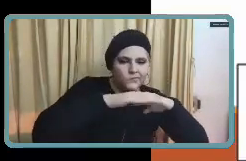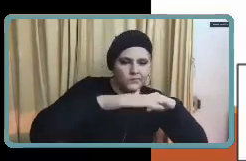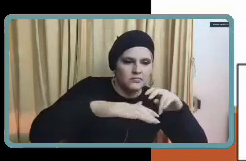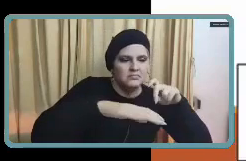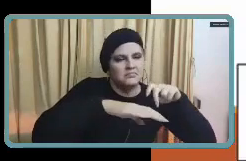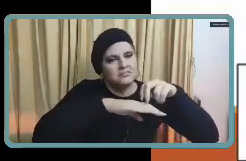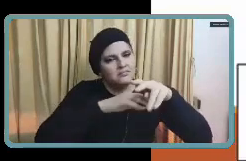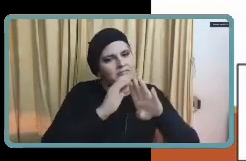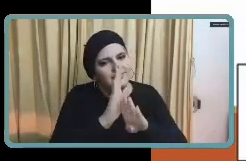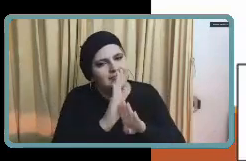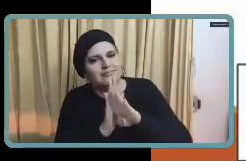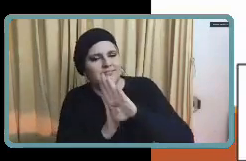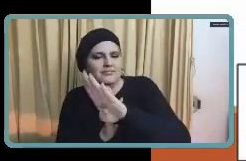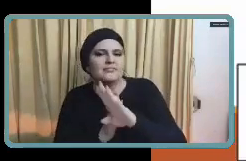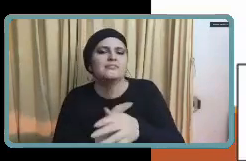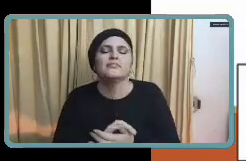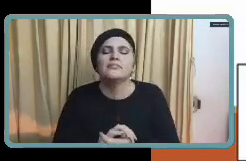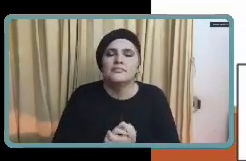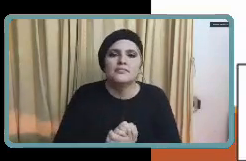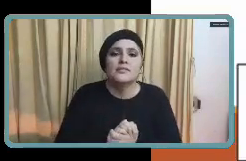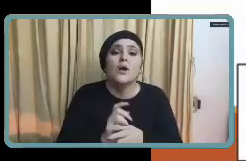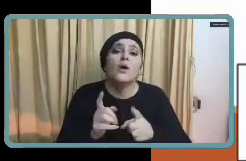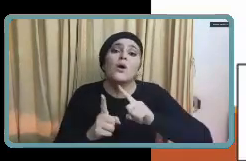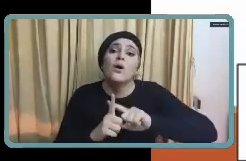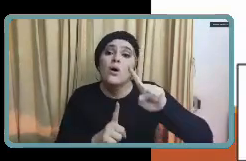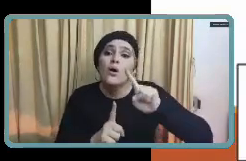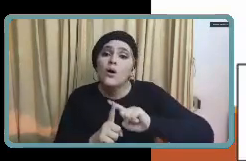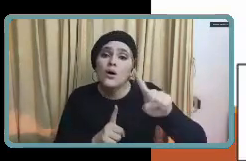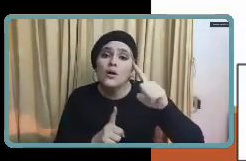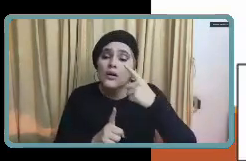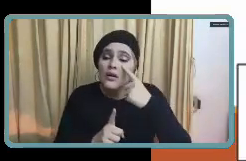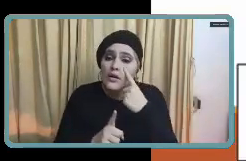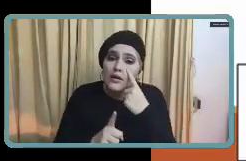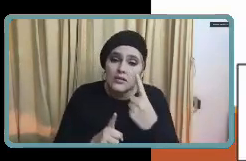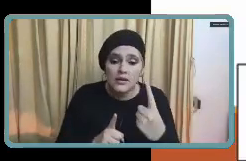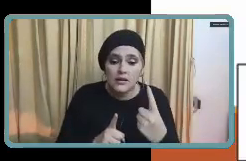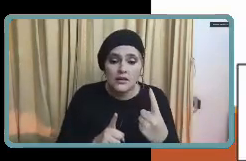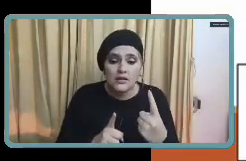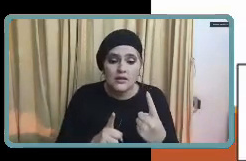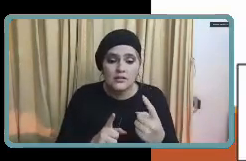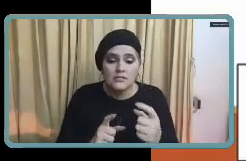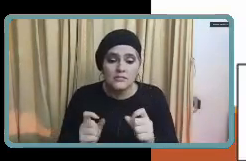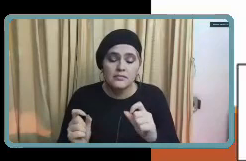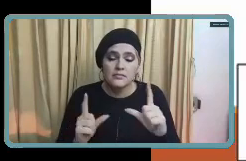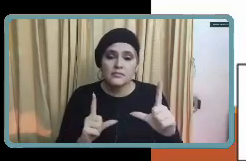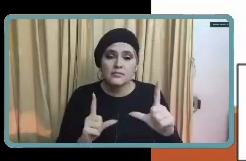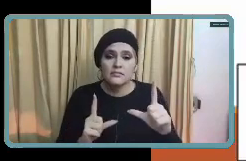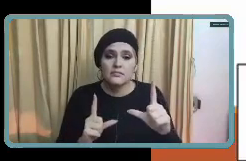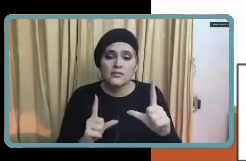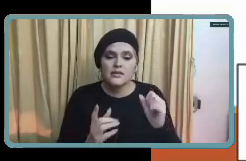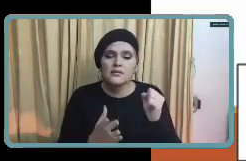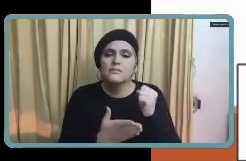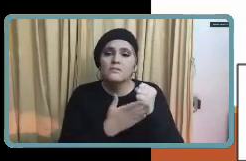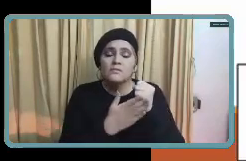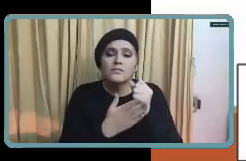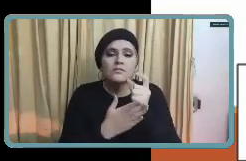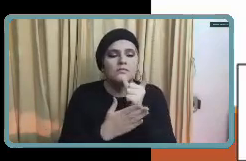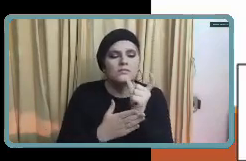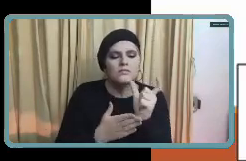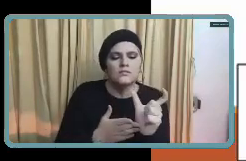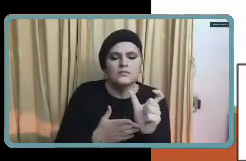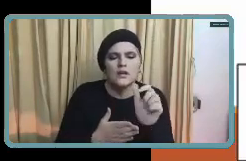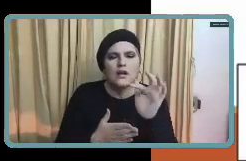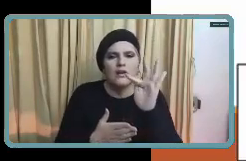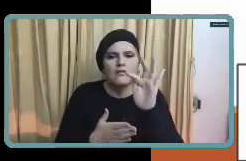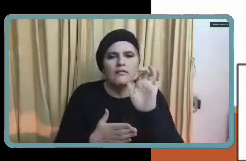se ha también, como muestra en este artículo, acuñado en el último tiempo es el fenotipo ampliado del autismo.